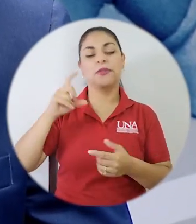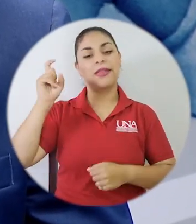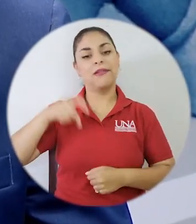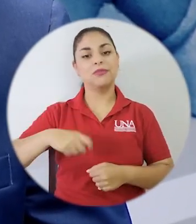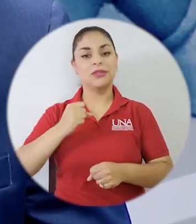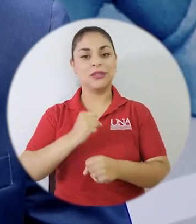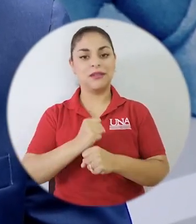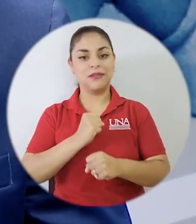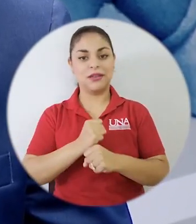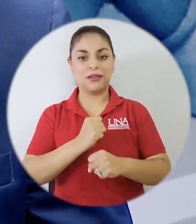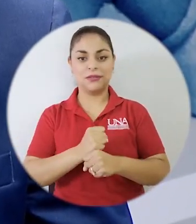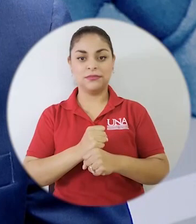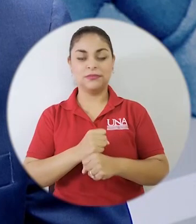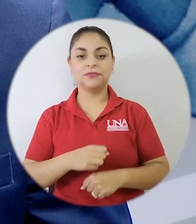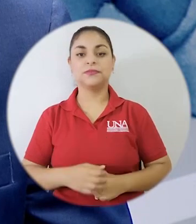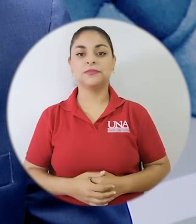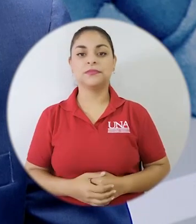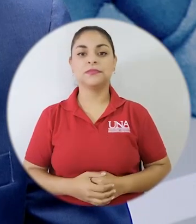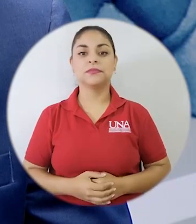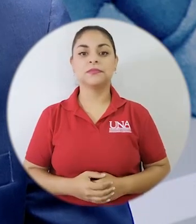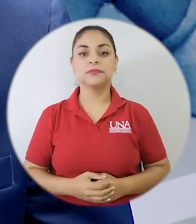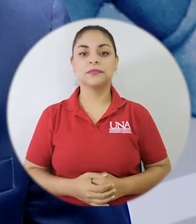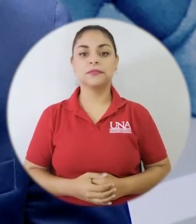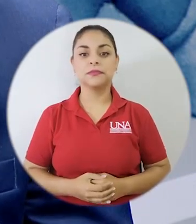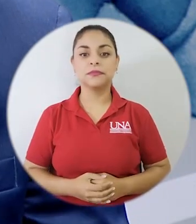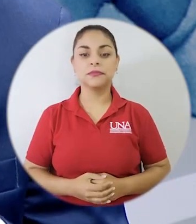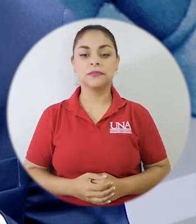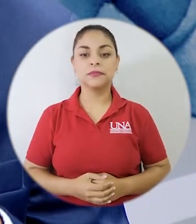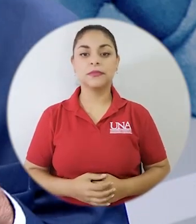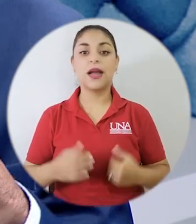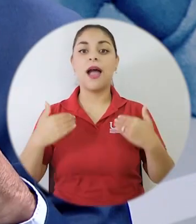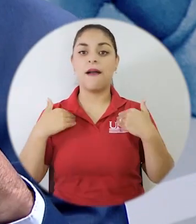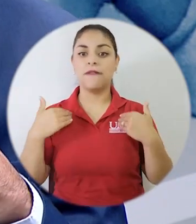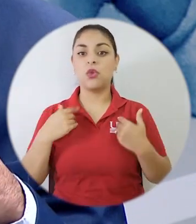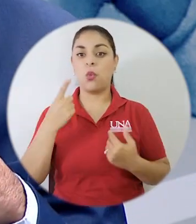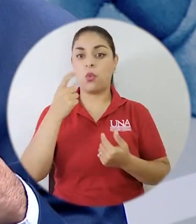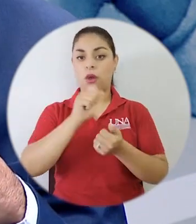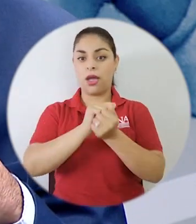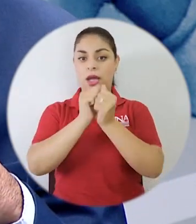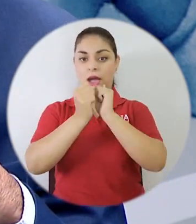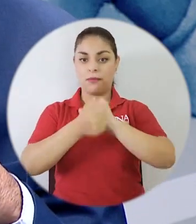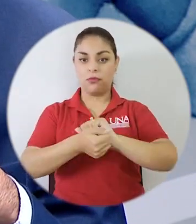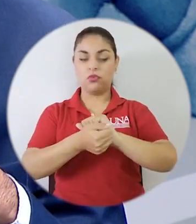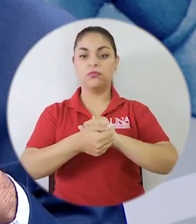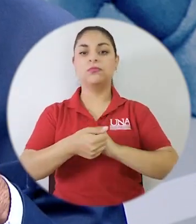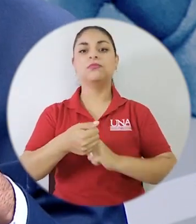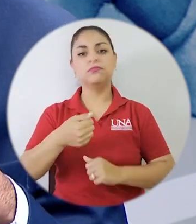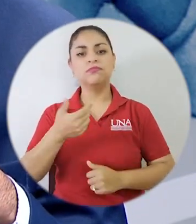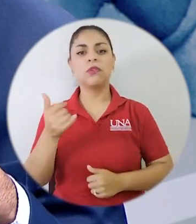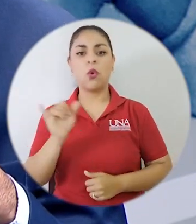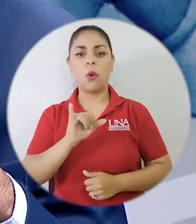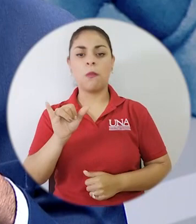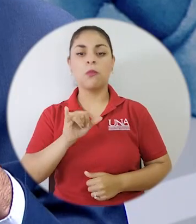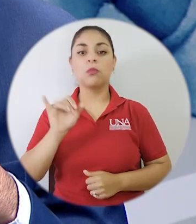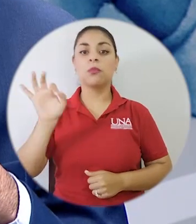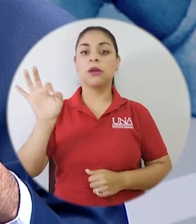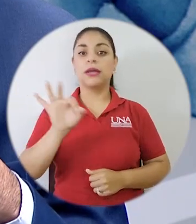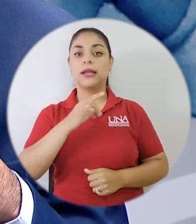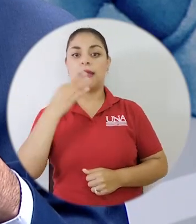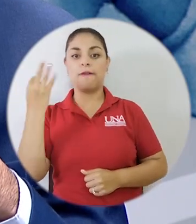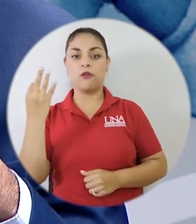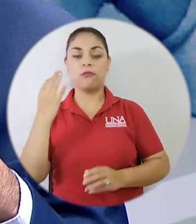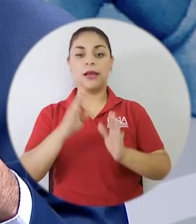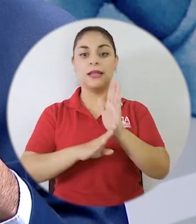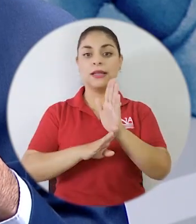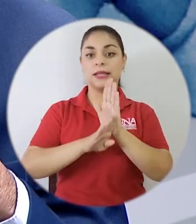que trabajarla. Ha habido un cambio, yo diría también, en la forma